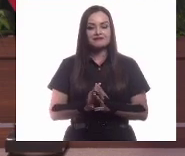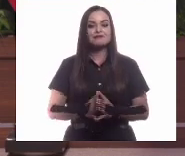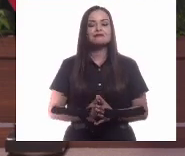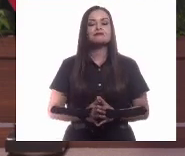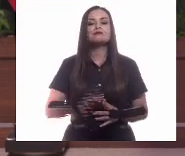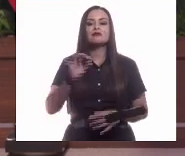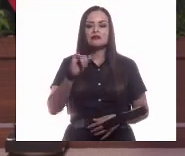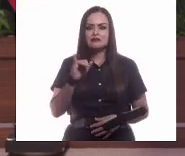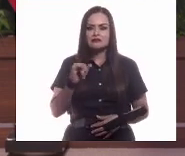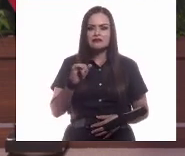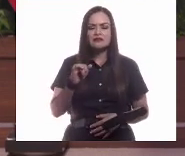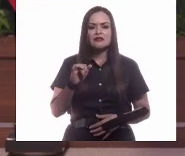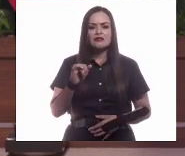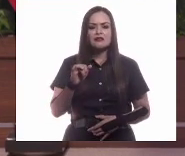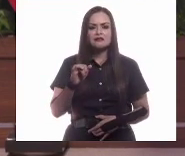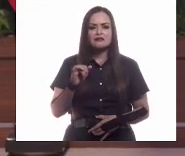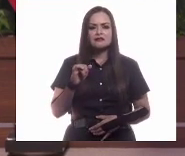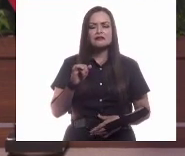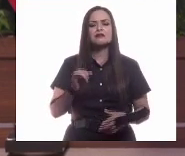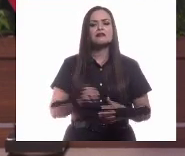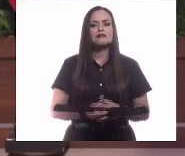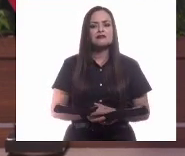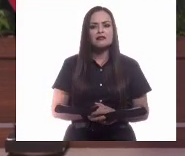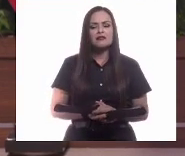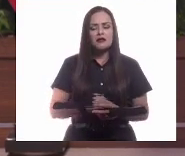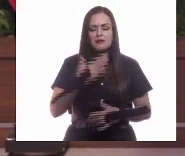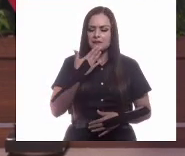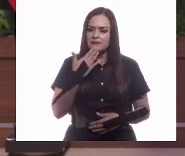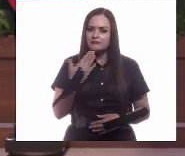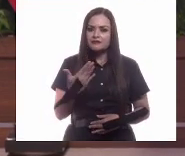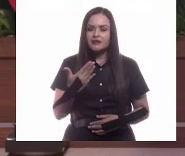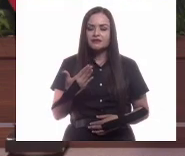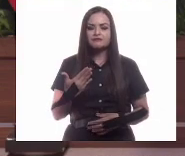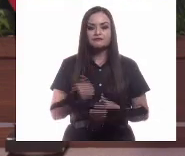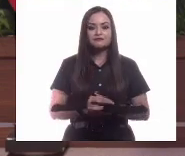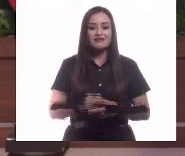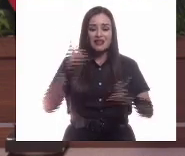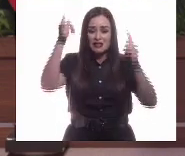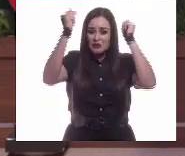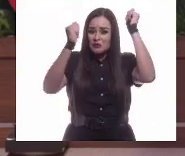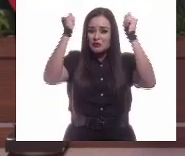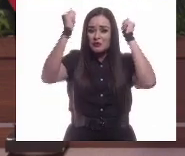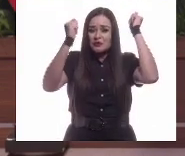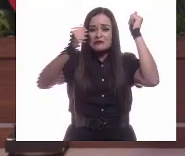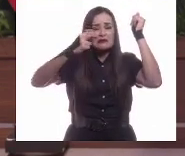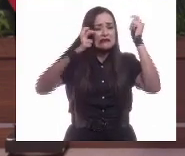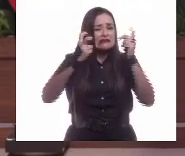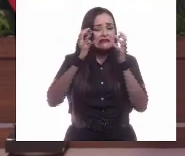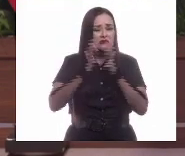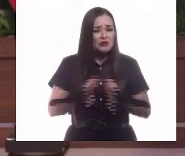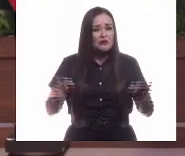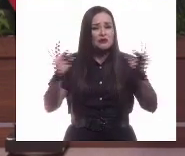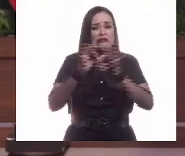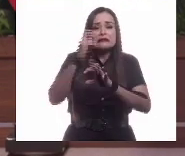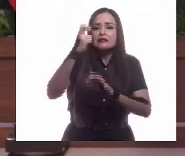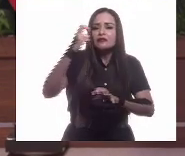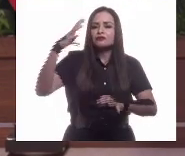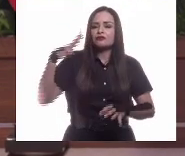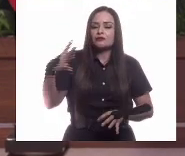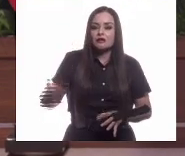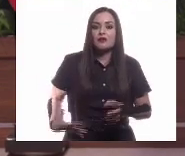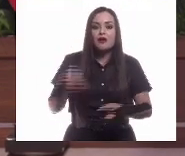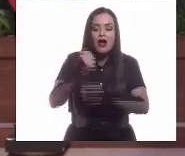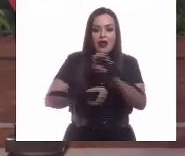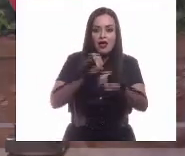buenas razones para creer en este enfoque. El turismo es nuestro motor y es nuestro mayor orgullo. En